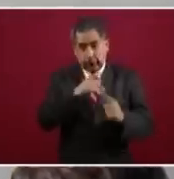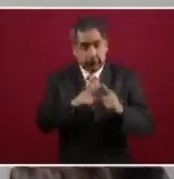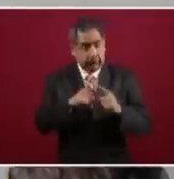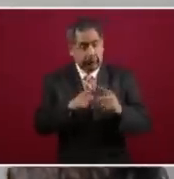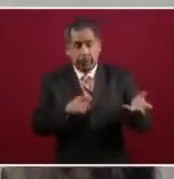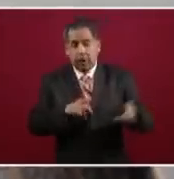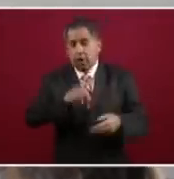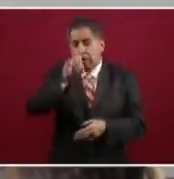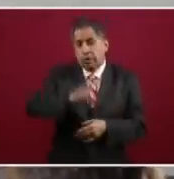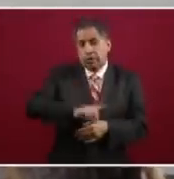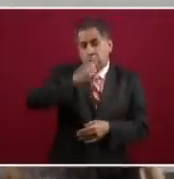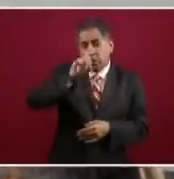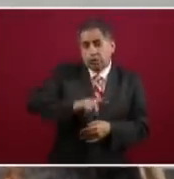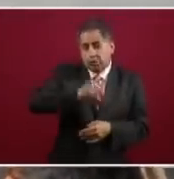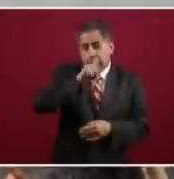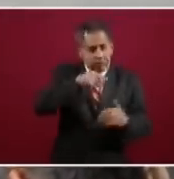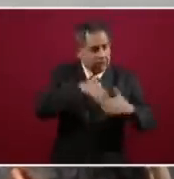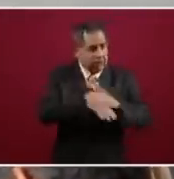los domingos